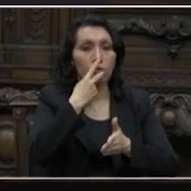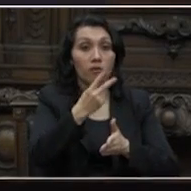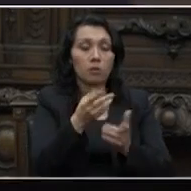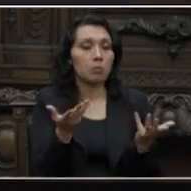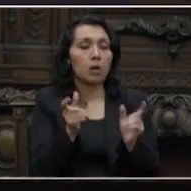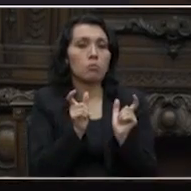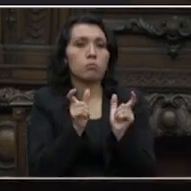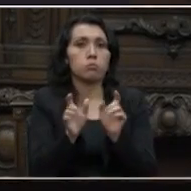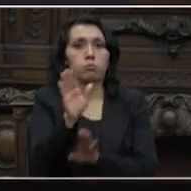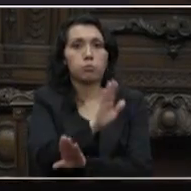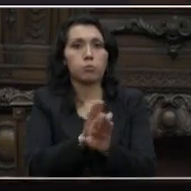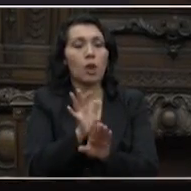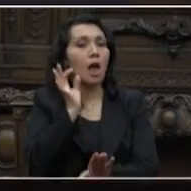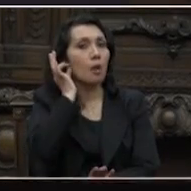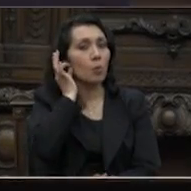proteger a esa mujer.